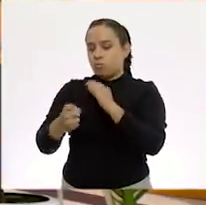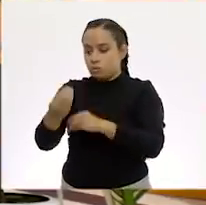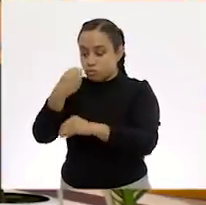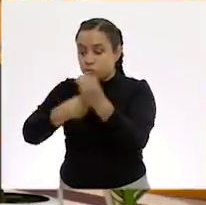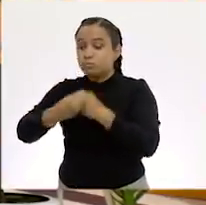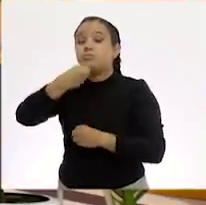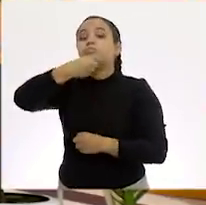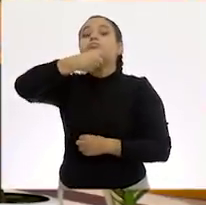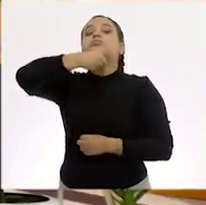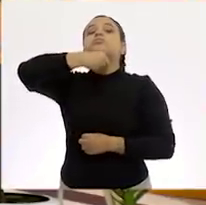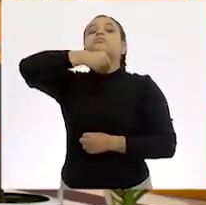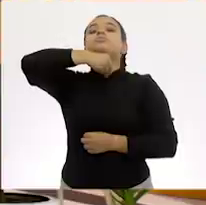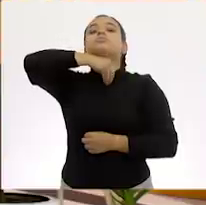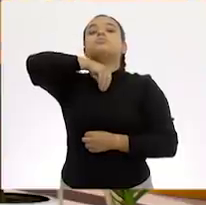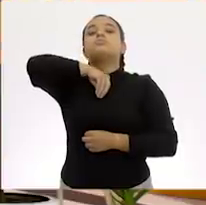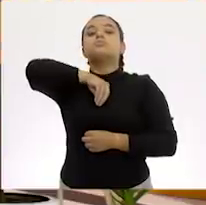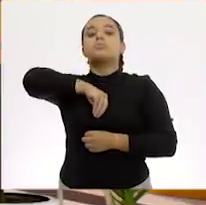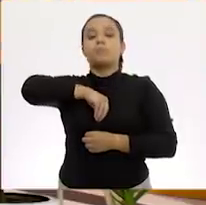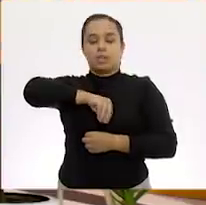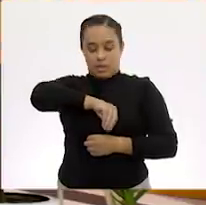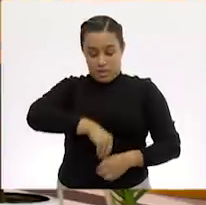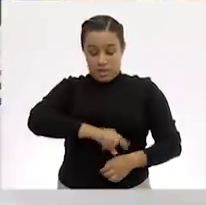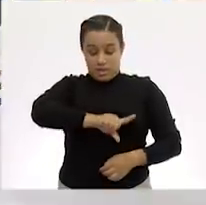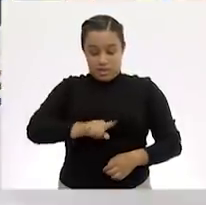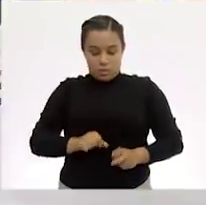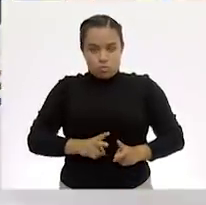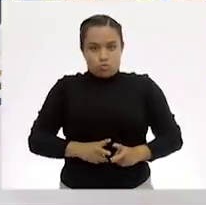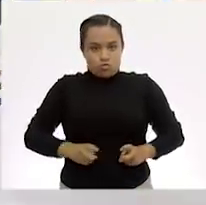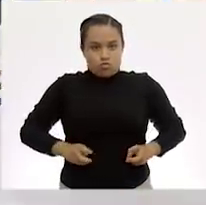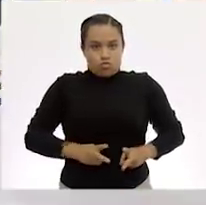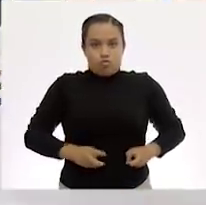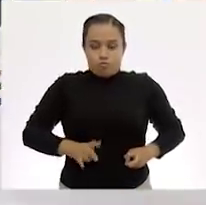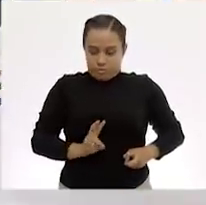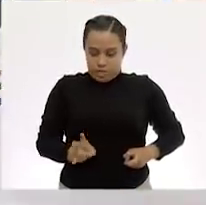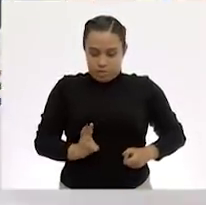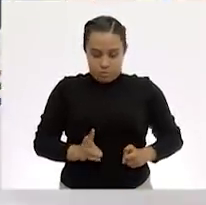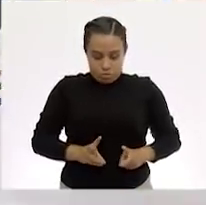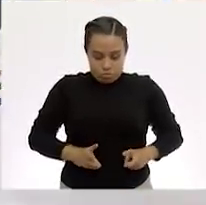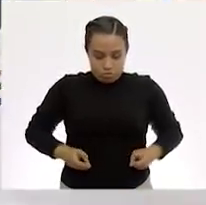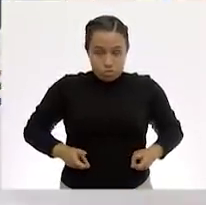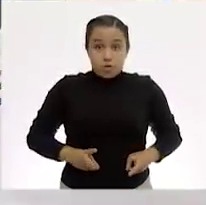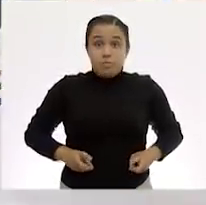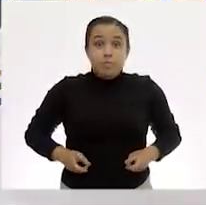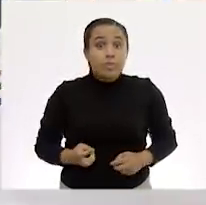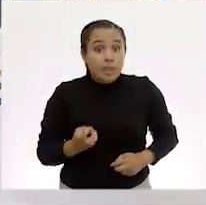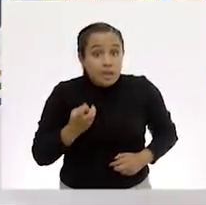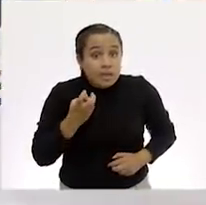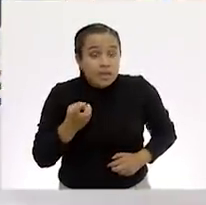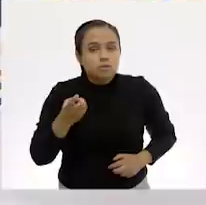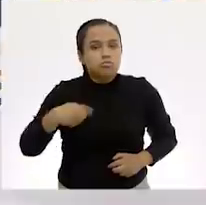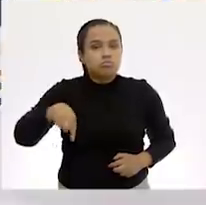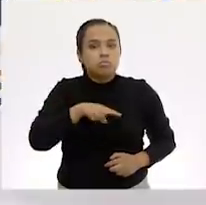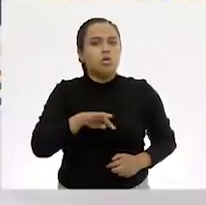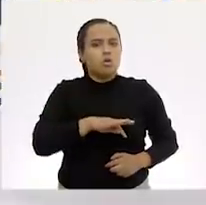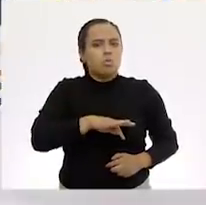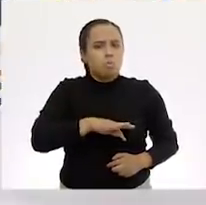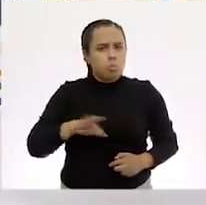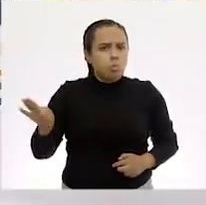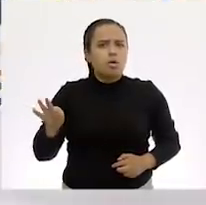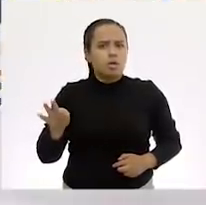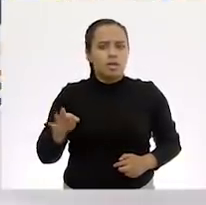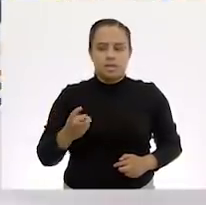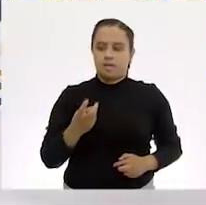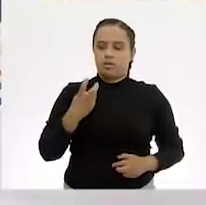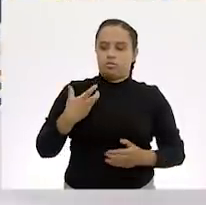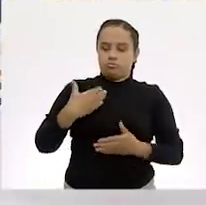alimento y termina con la absorción y aprovechamiento de esos nutrimentos es lo que hace que nosotros podamos decir que ese